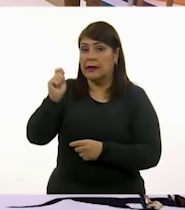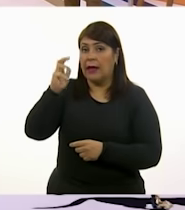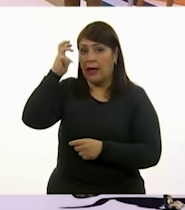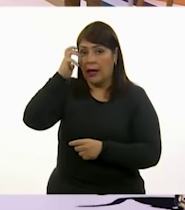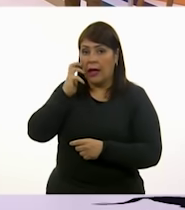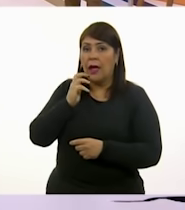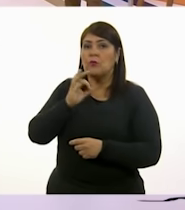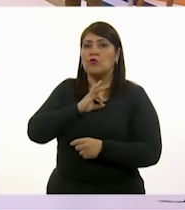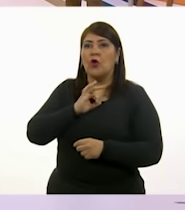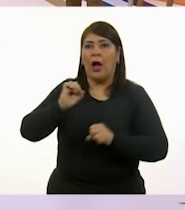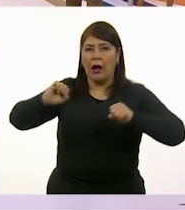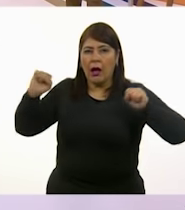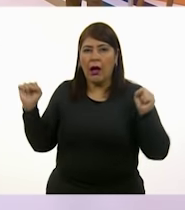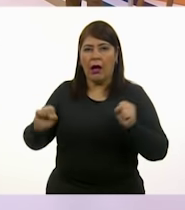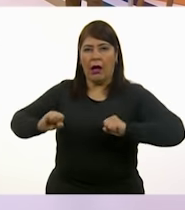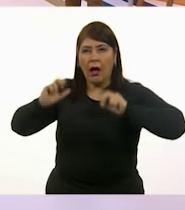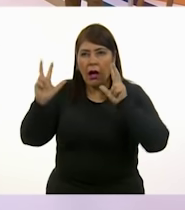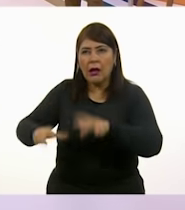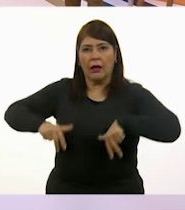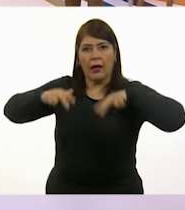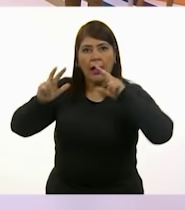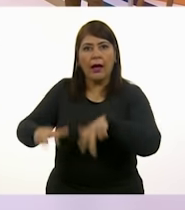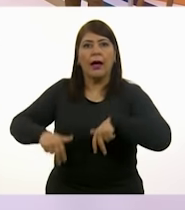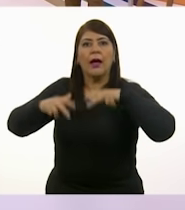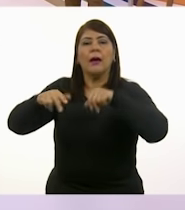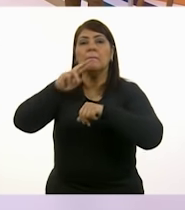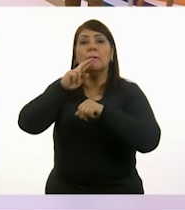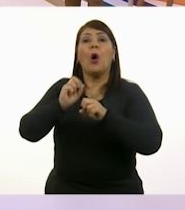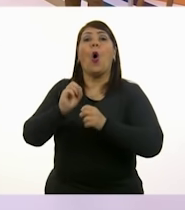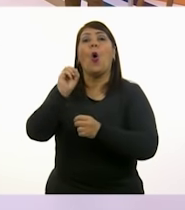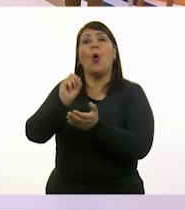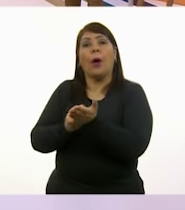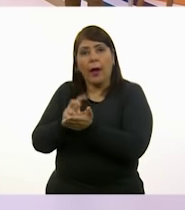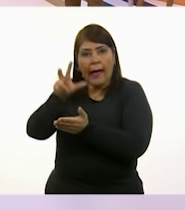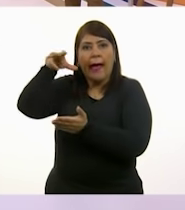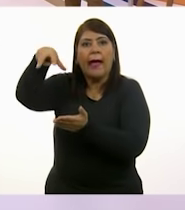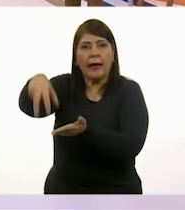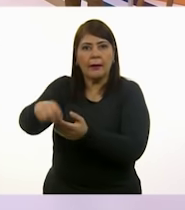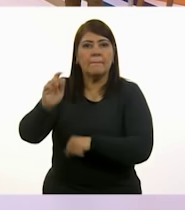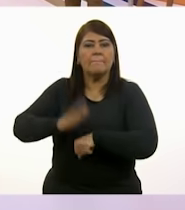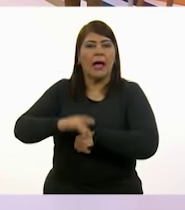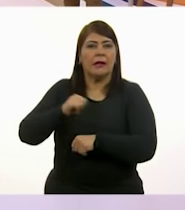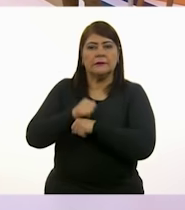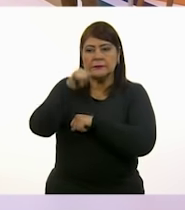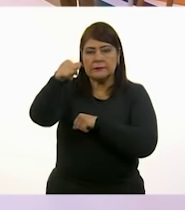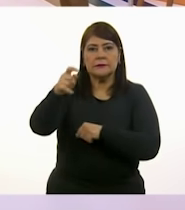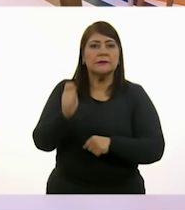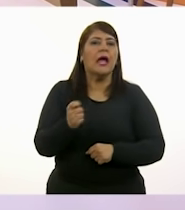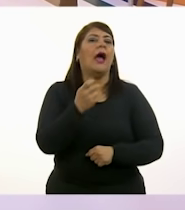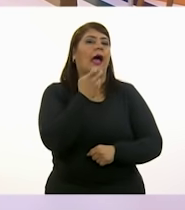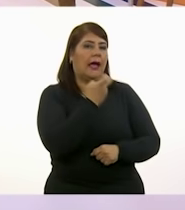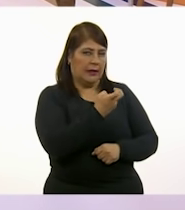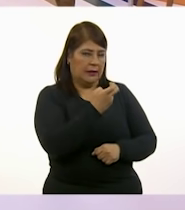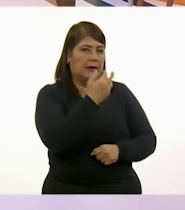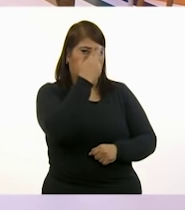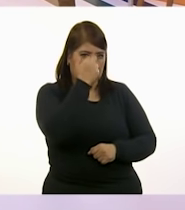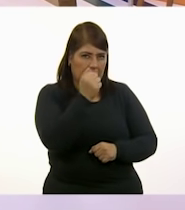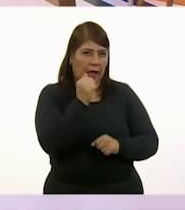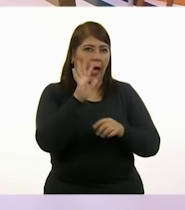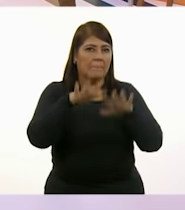saltos muy largos Exactamente Los leopardos necesitan cazar Ajá Y para cazar necesitan